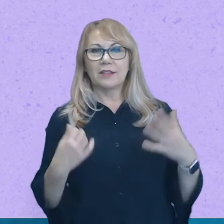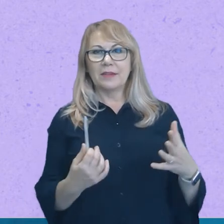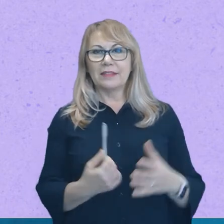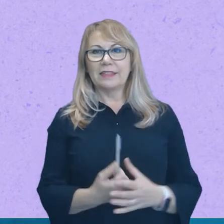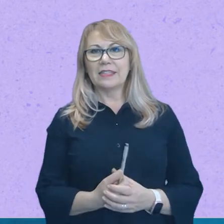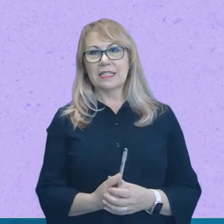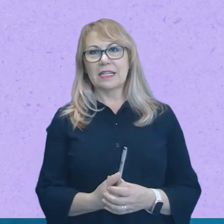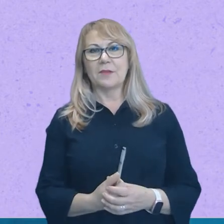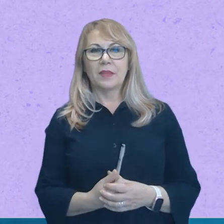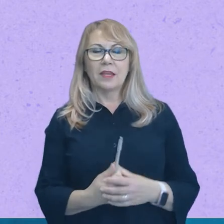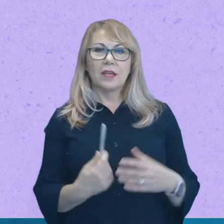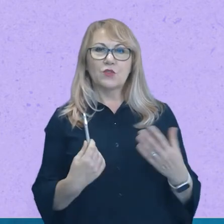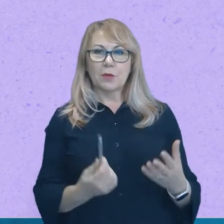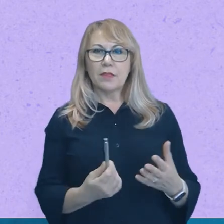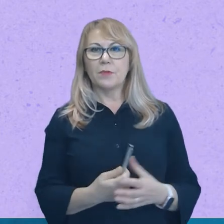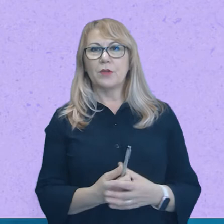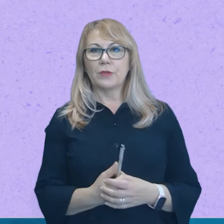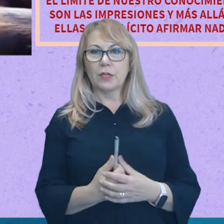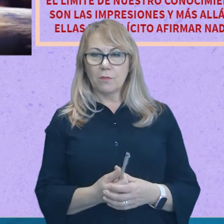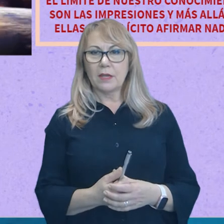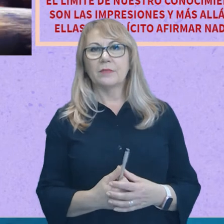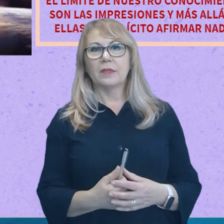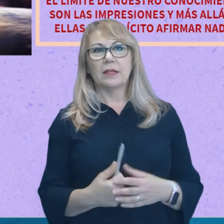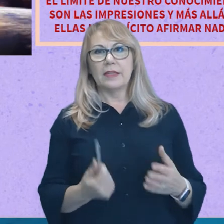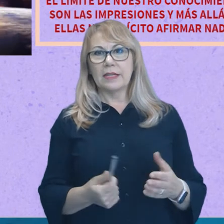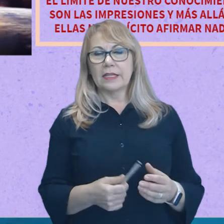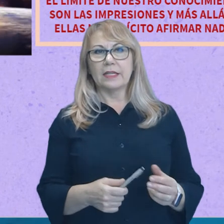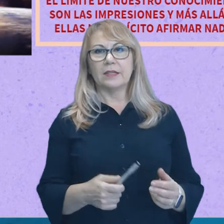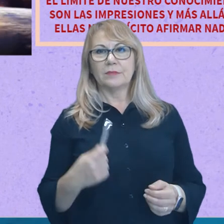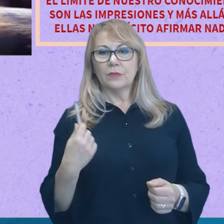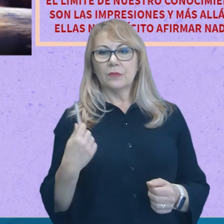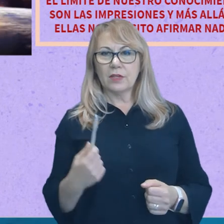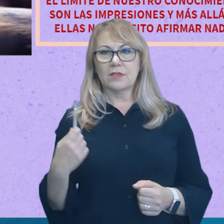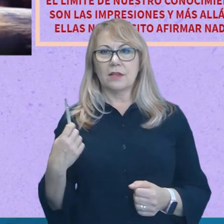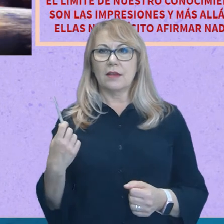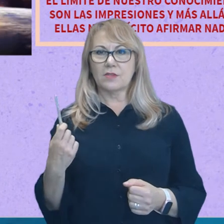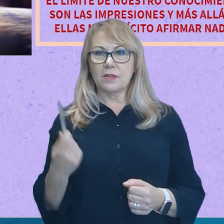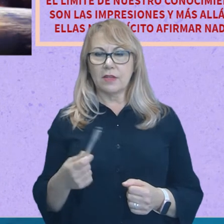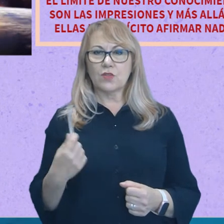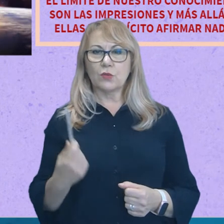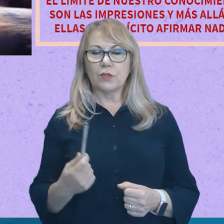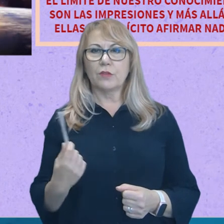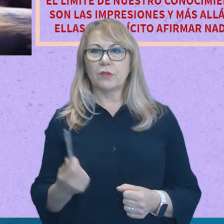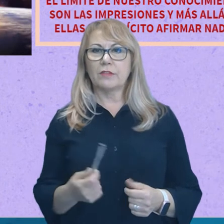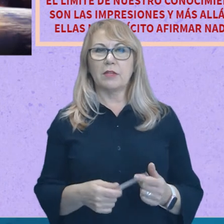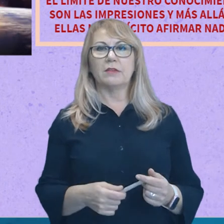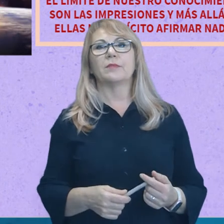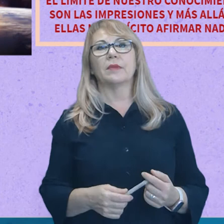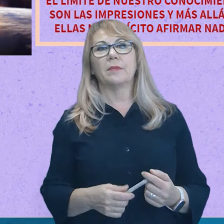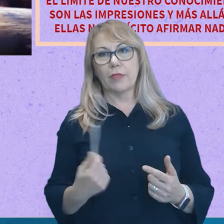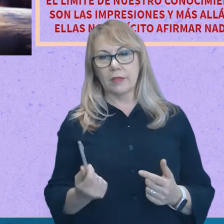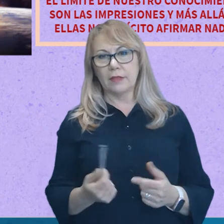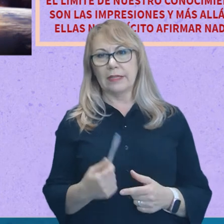que entender es que su principio de copia, la idea de que todas las ideas y contenidos de nuestra